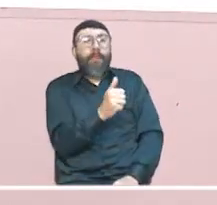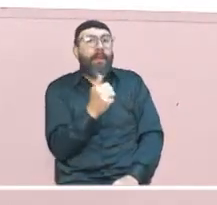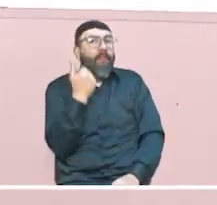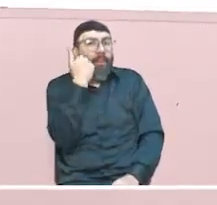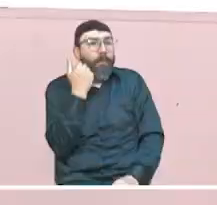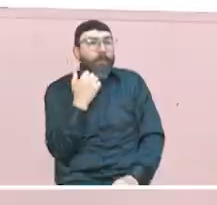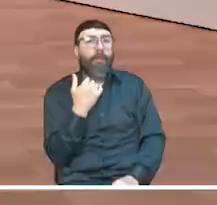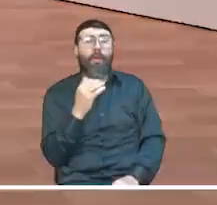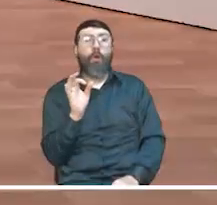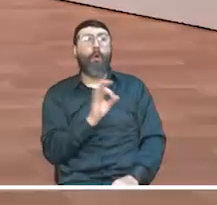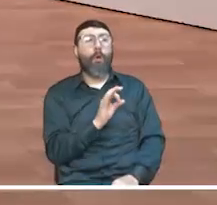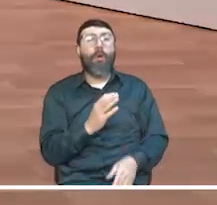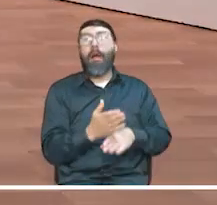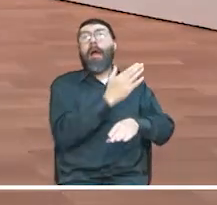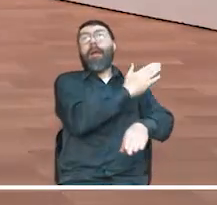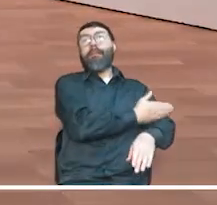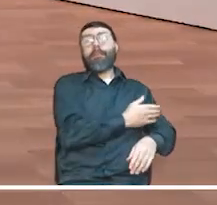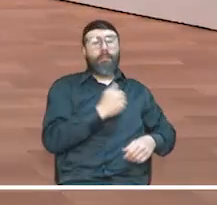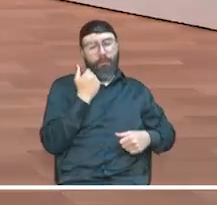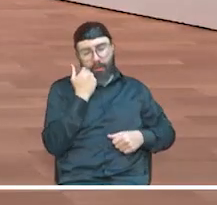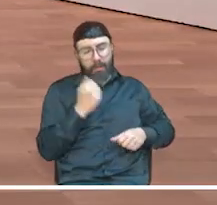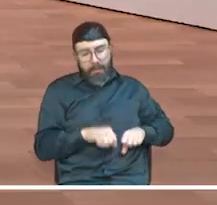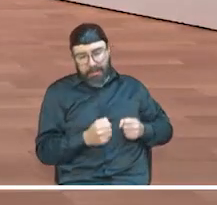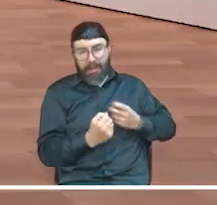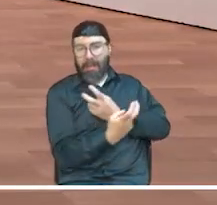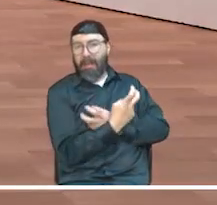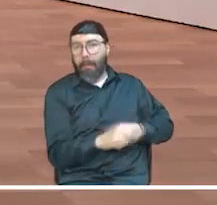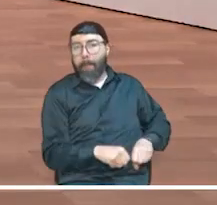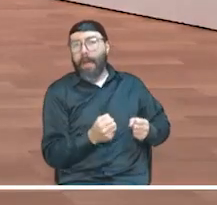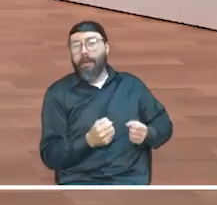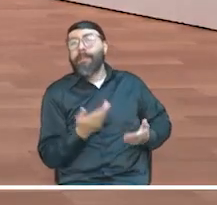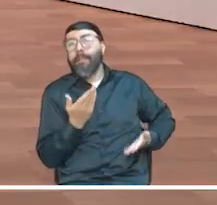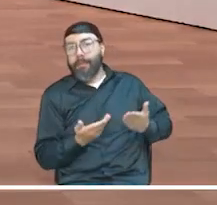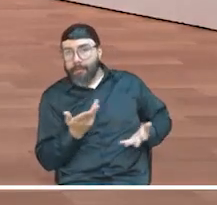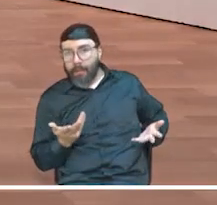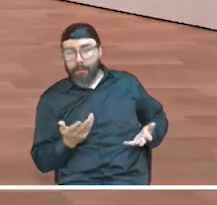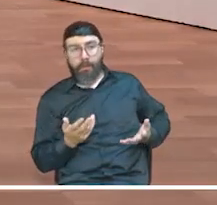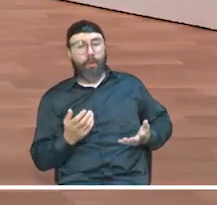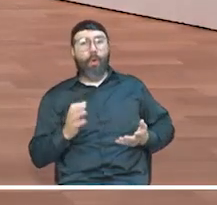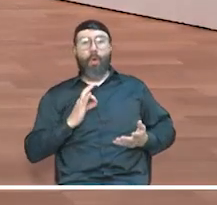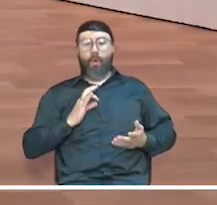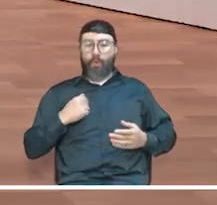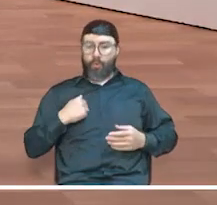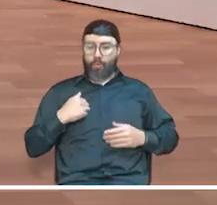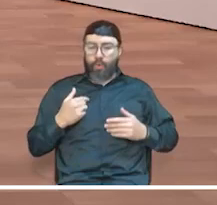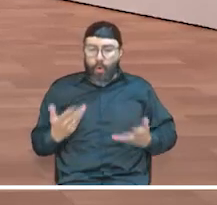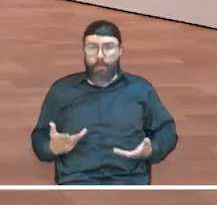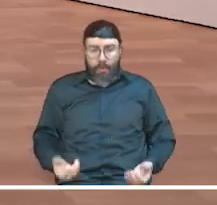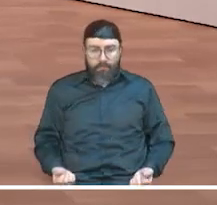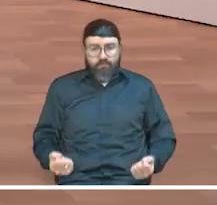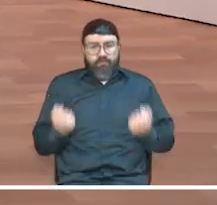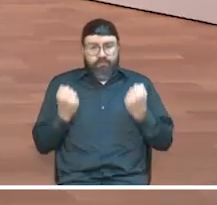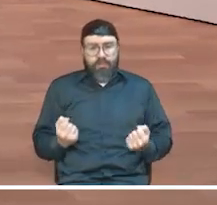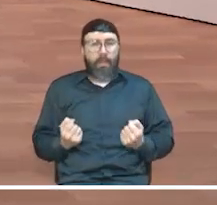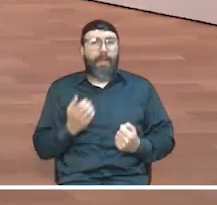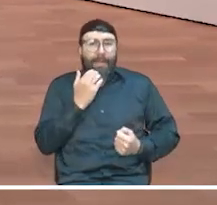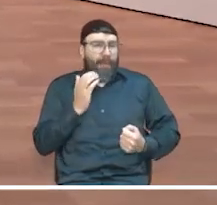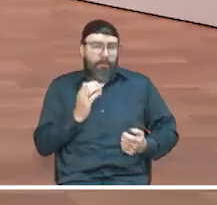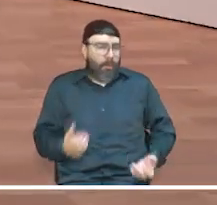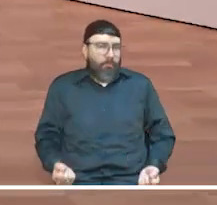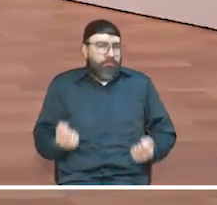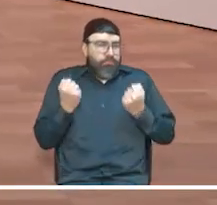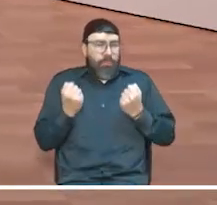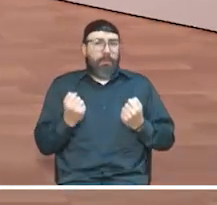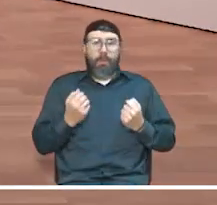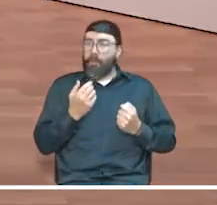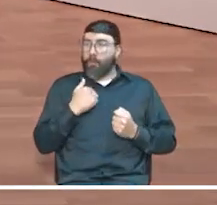aspectos que entramos a considerar. La misma técnica, yo no puedo, o sea, si no tengo una preparación adecuada